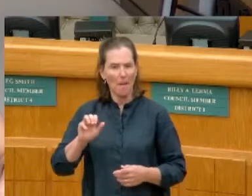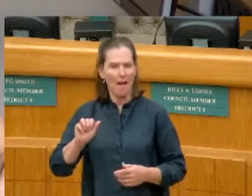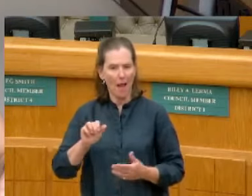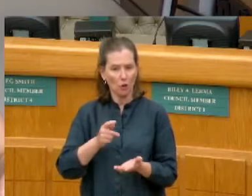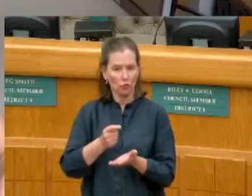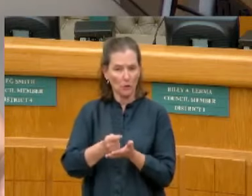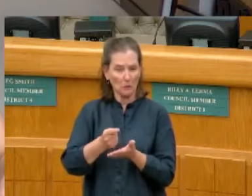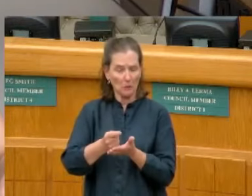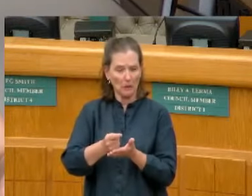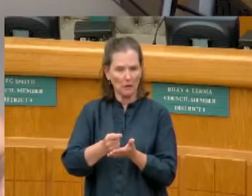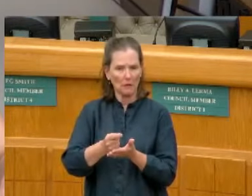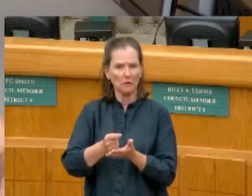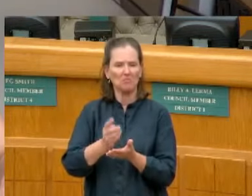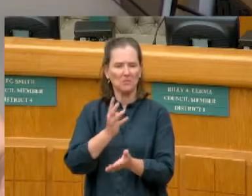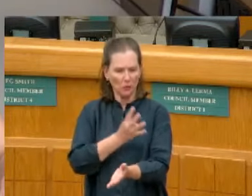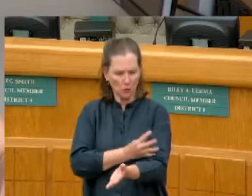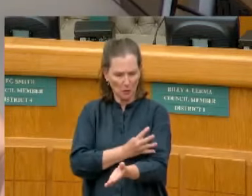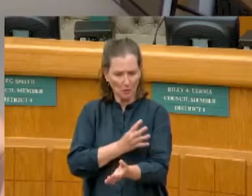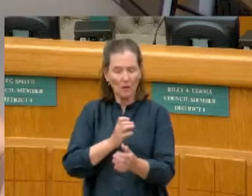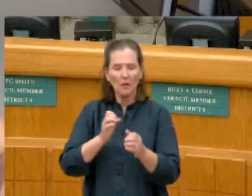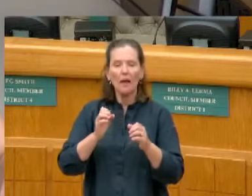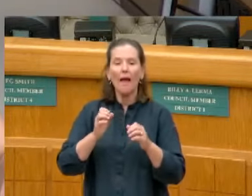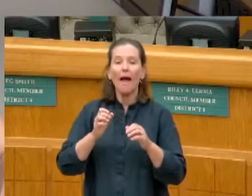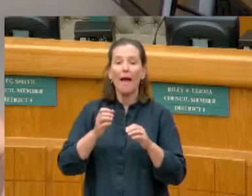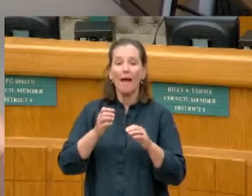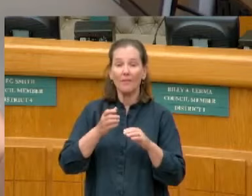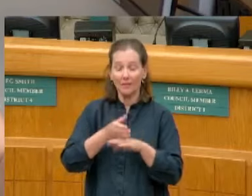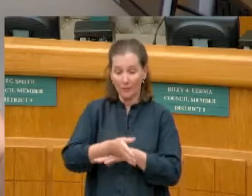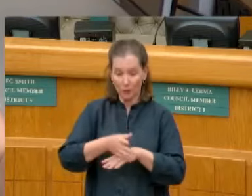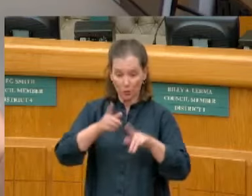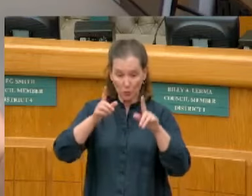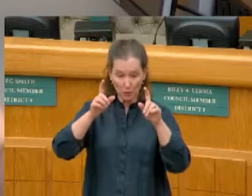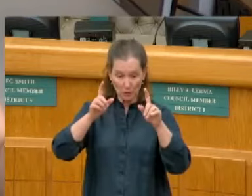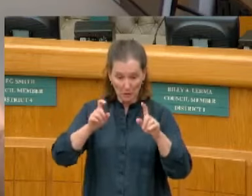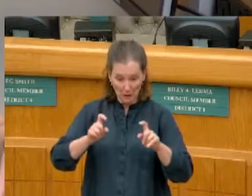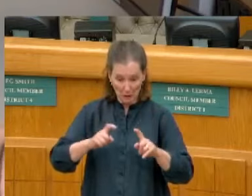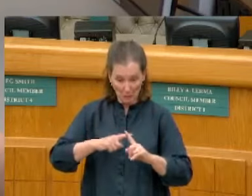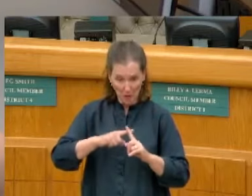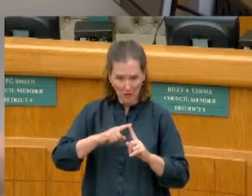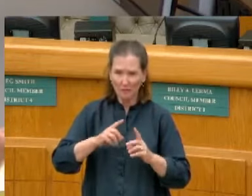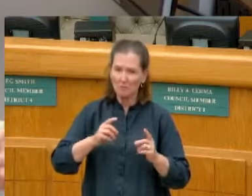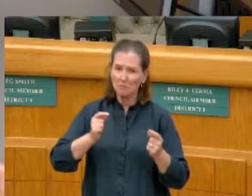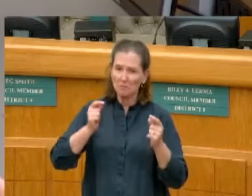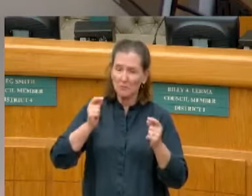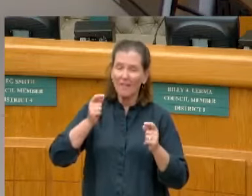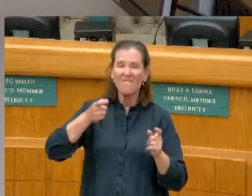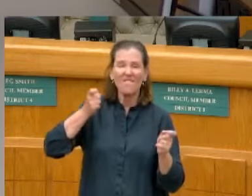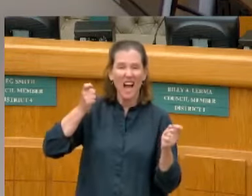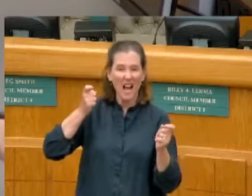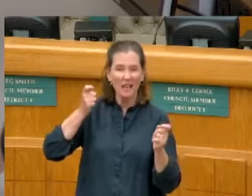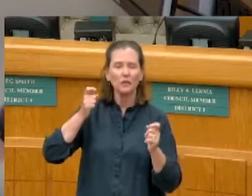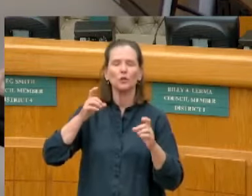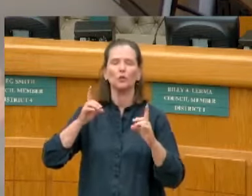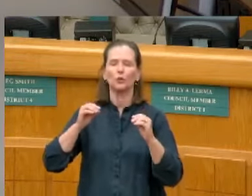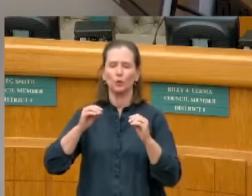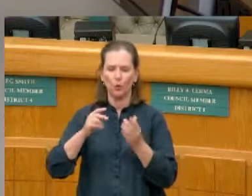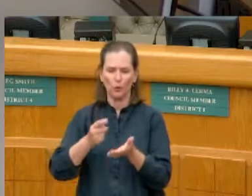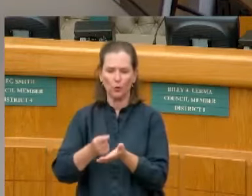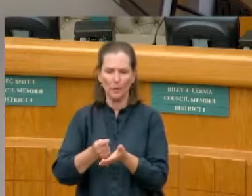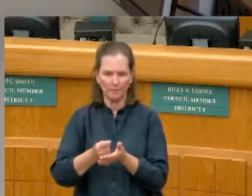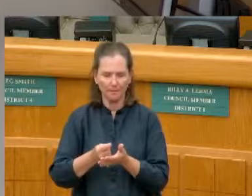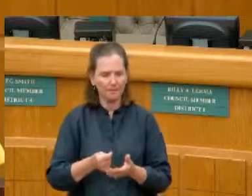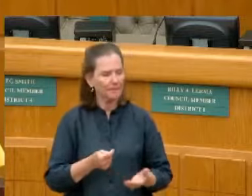561-1101. Recuerde, tome todas sus precauciones y evite la propagación del contagio del virus. Thank you, Gabby. Thank you all for being